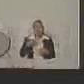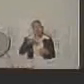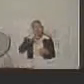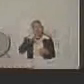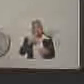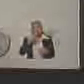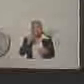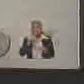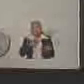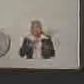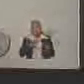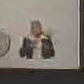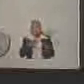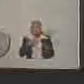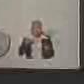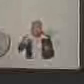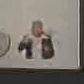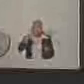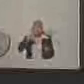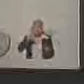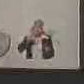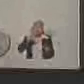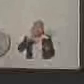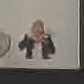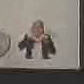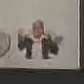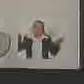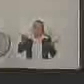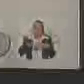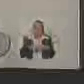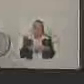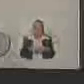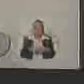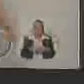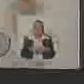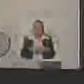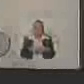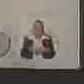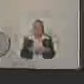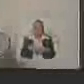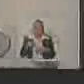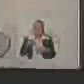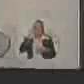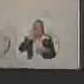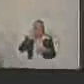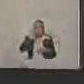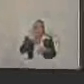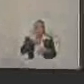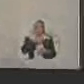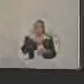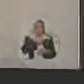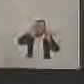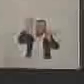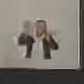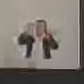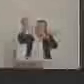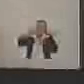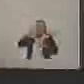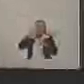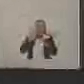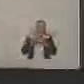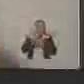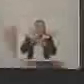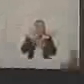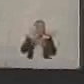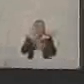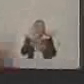trabajadora, clase media, y entonces iba a dejar en la mañana a los hijos. A